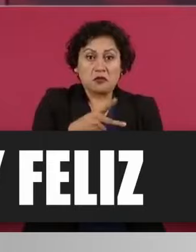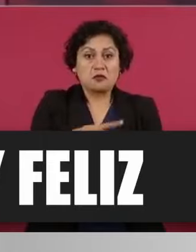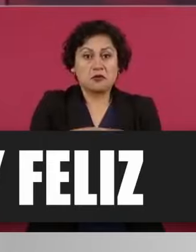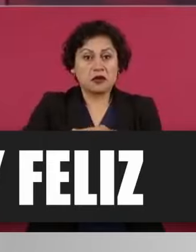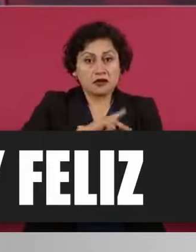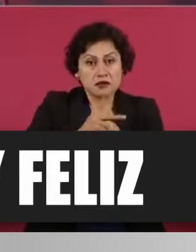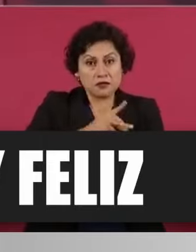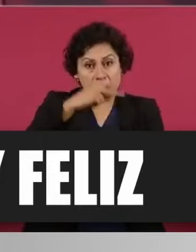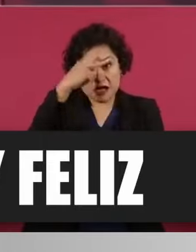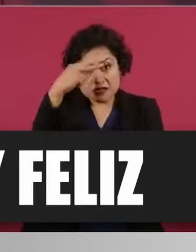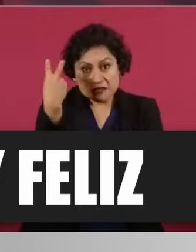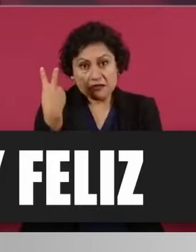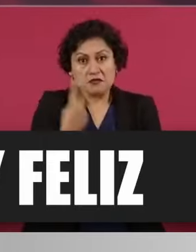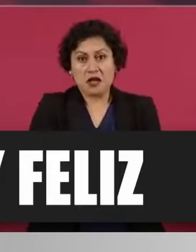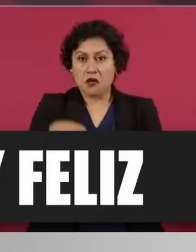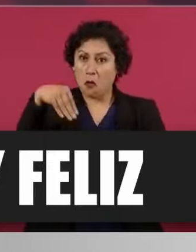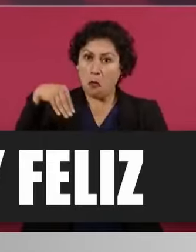cómo acababan con cerros,